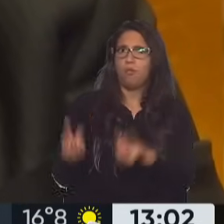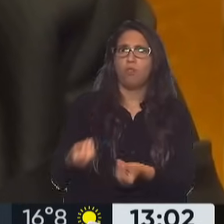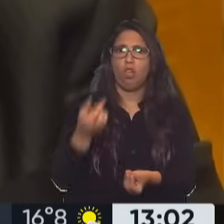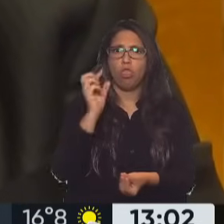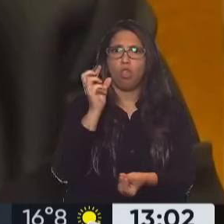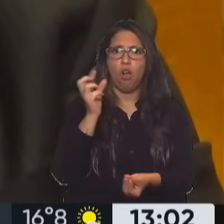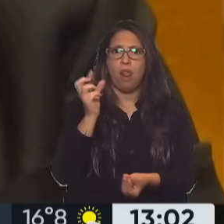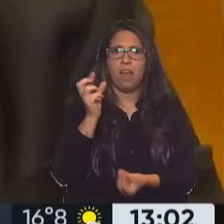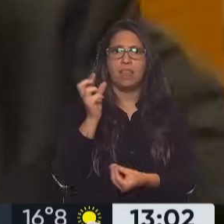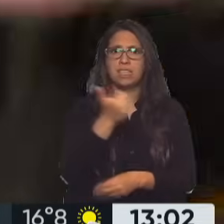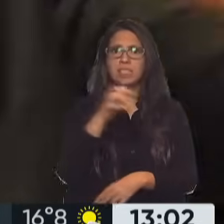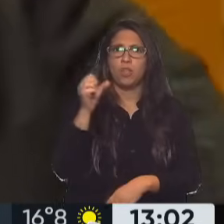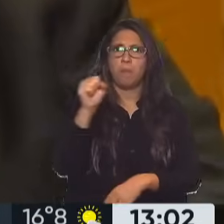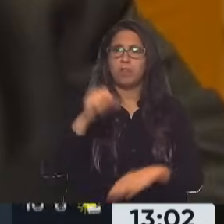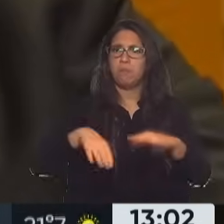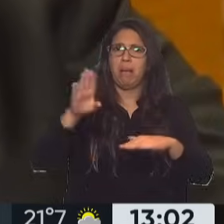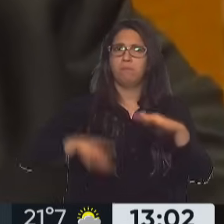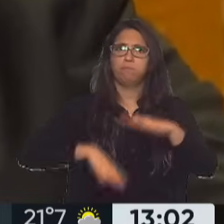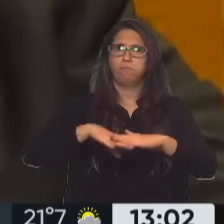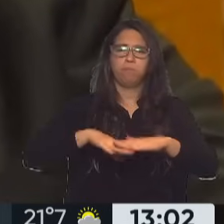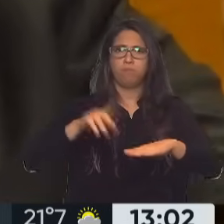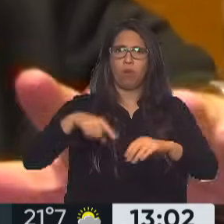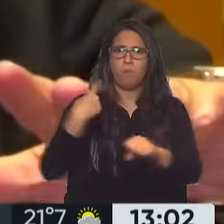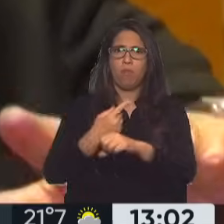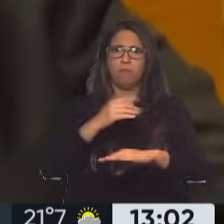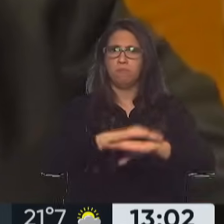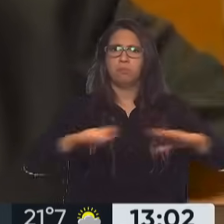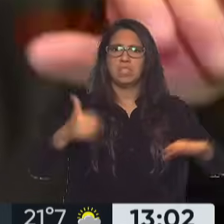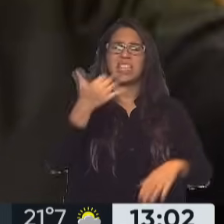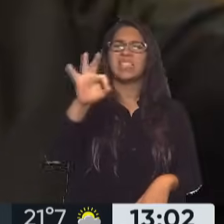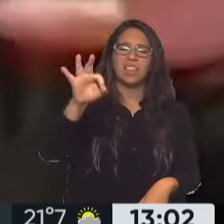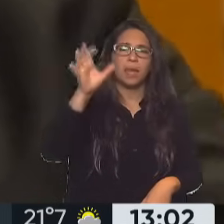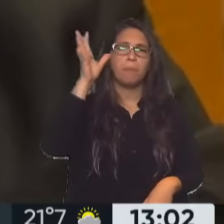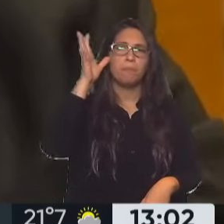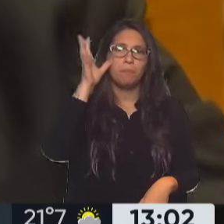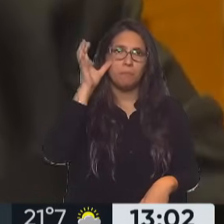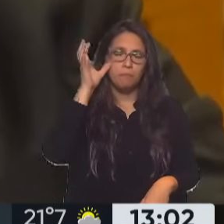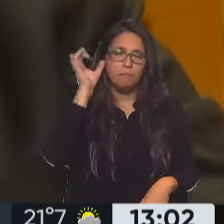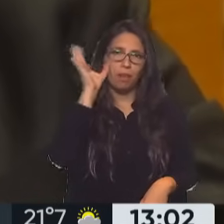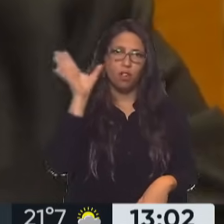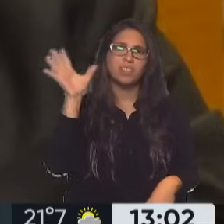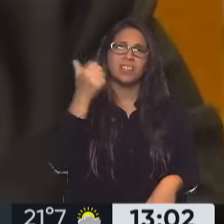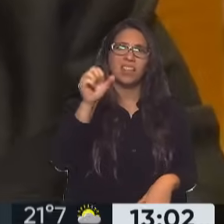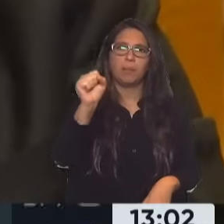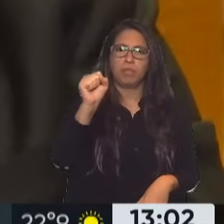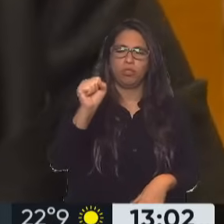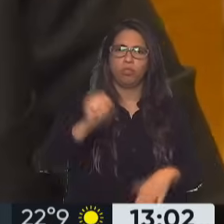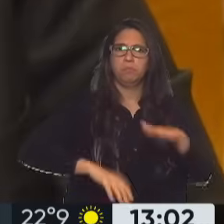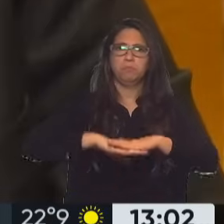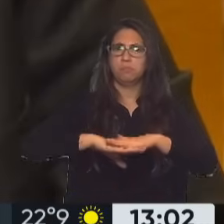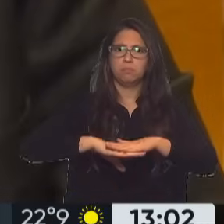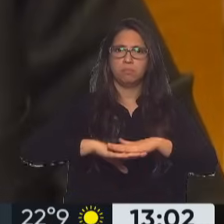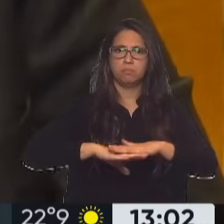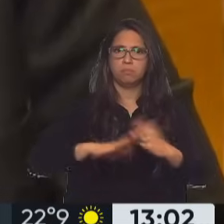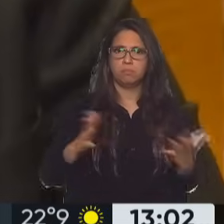dólar no puede costar más de 600 pesos, y anclé el dólar en 60 pesos, no en 600, en 60 pesos. Y la verdad es que no lo